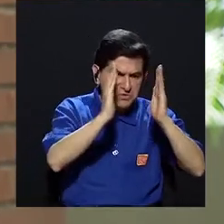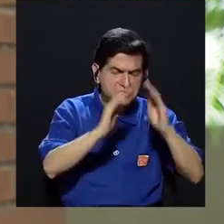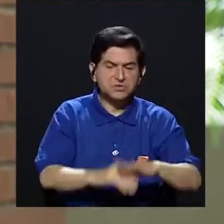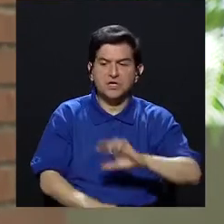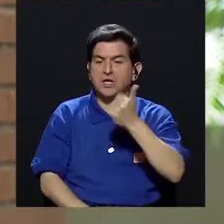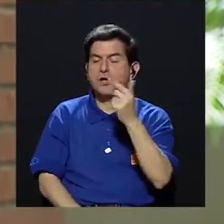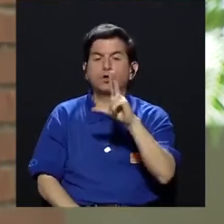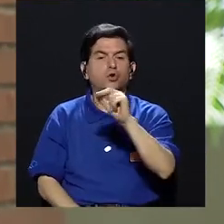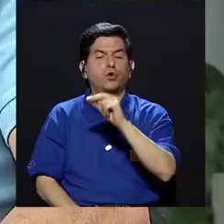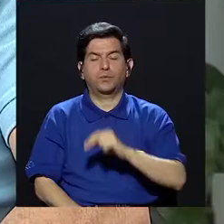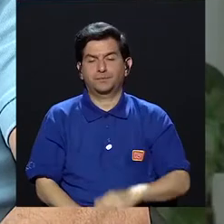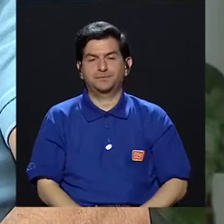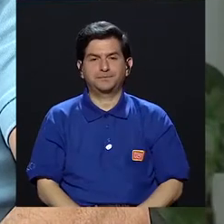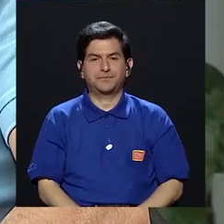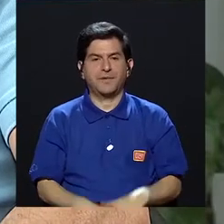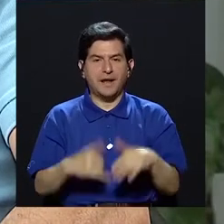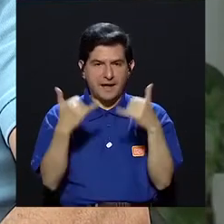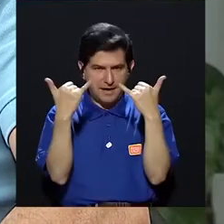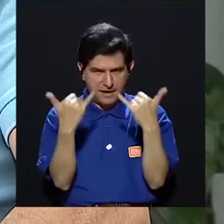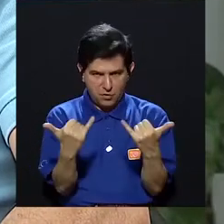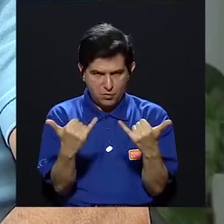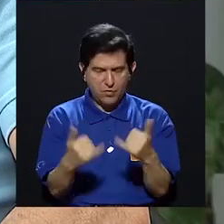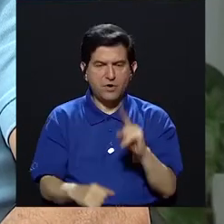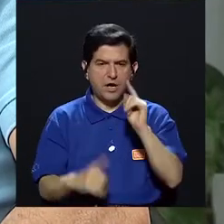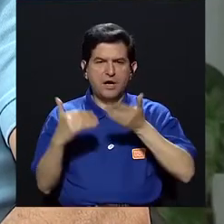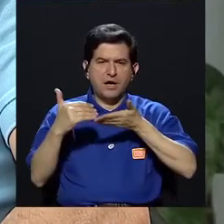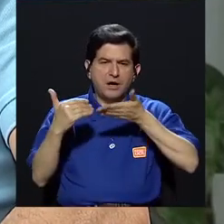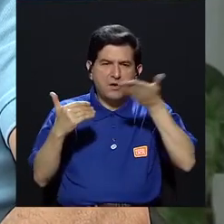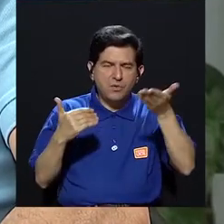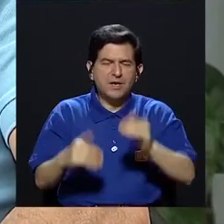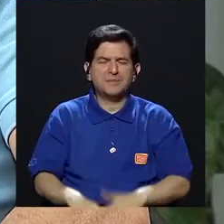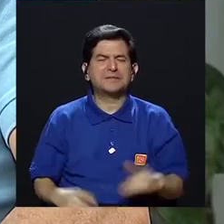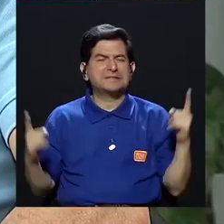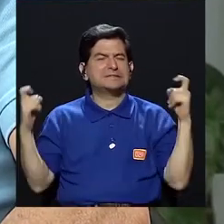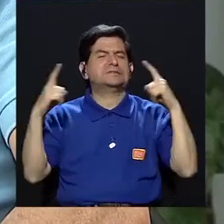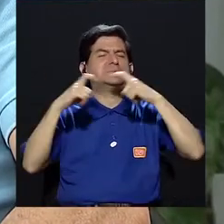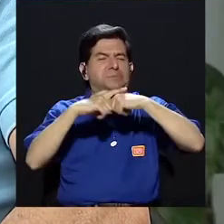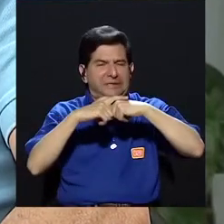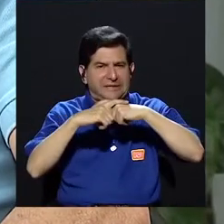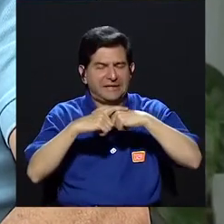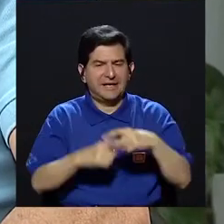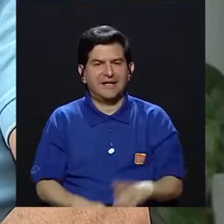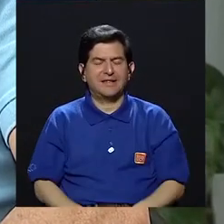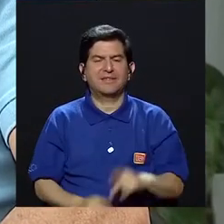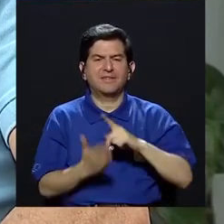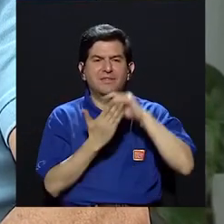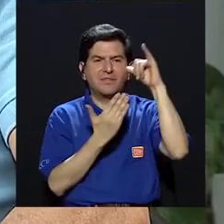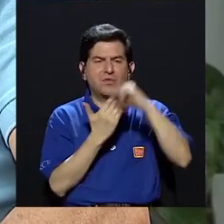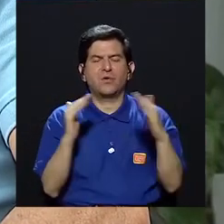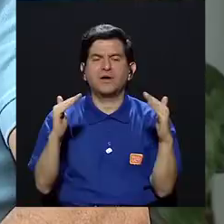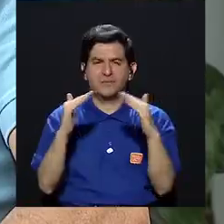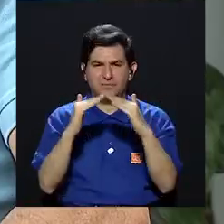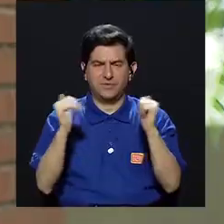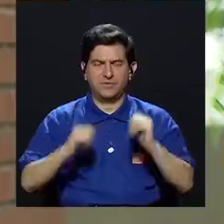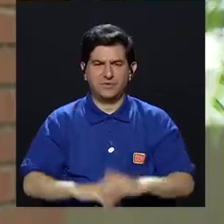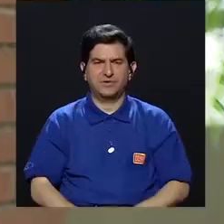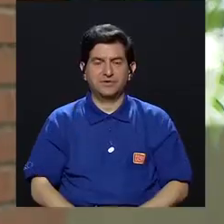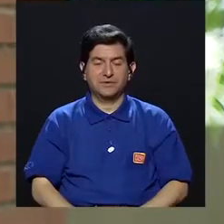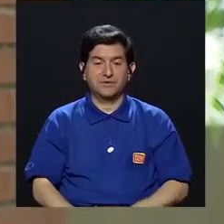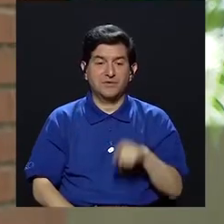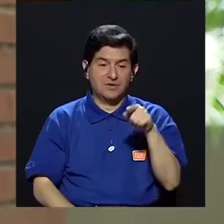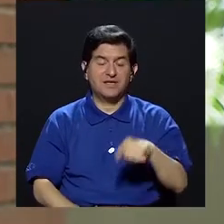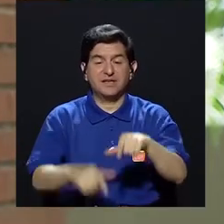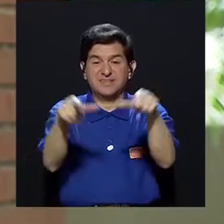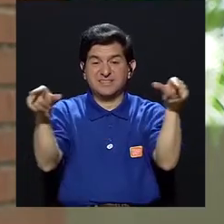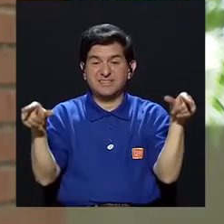cuenta y a otros no. Ahora bien, hay un elemento que es complicado en el tema de los proyectos de vivienda y es el